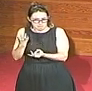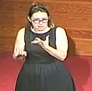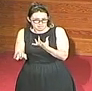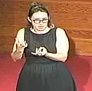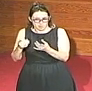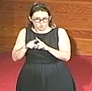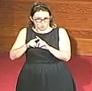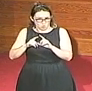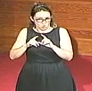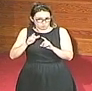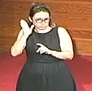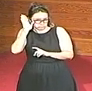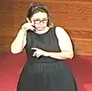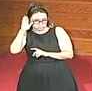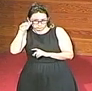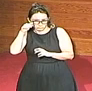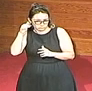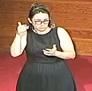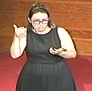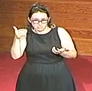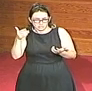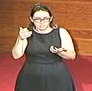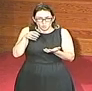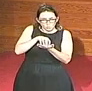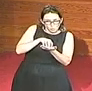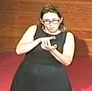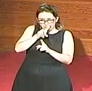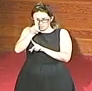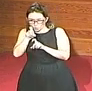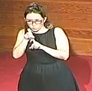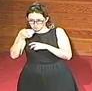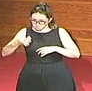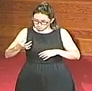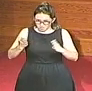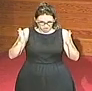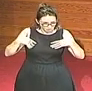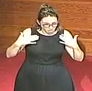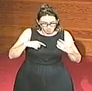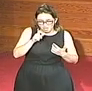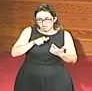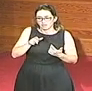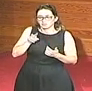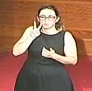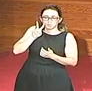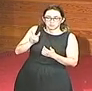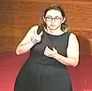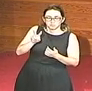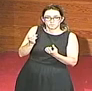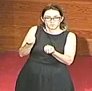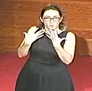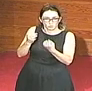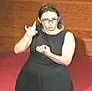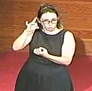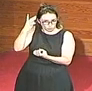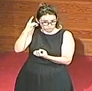salvaje oeste en el que no se está cuestionando nada y en el que la gente se está informando con tonterías, porque informarse con las redes